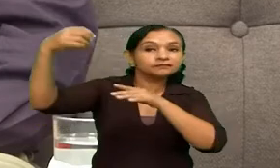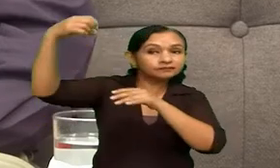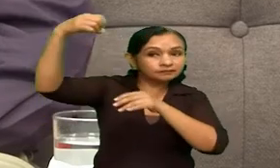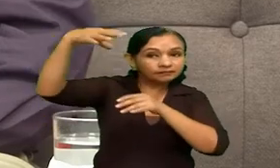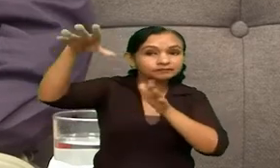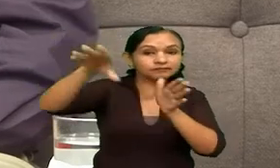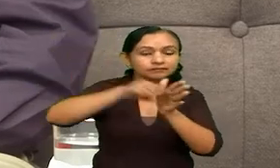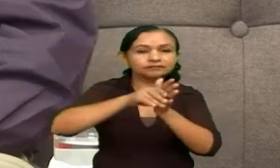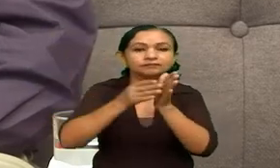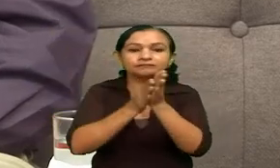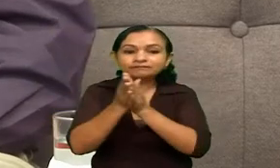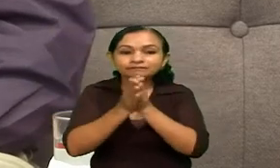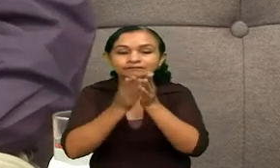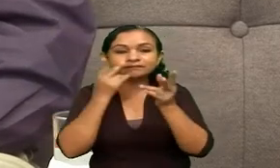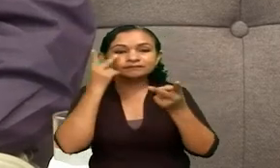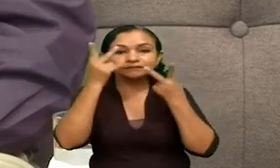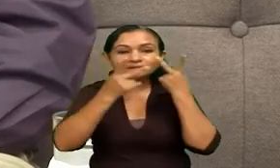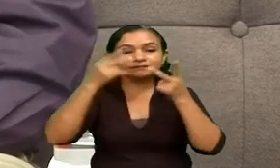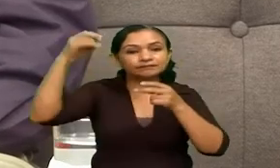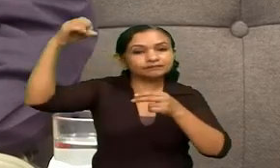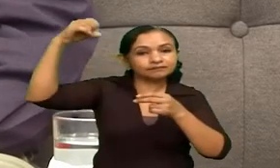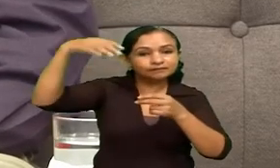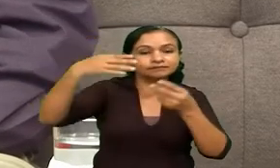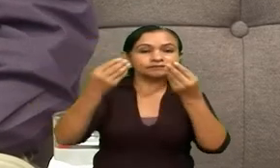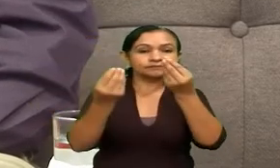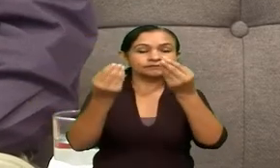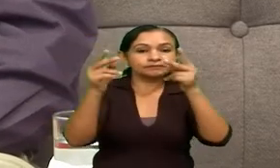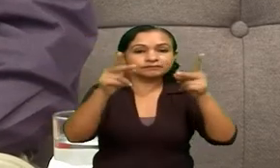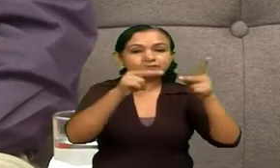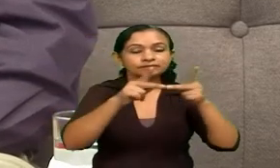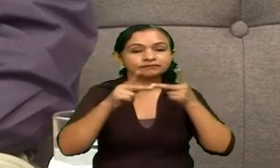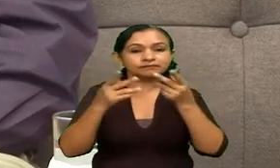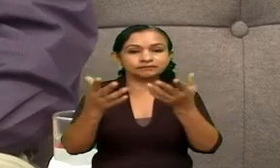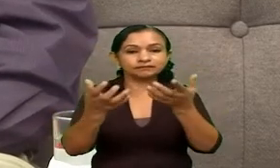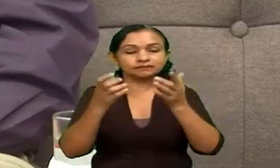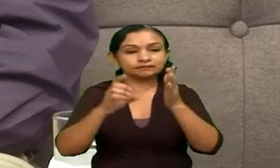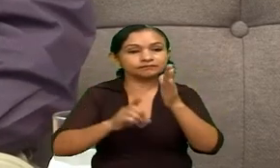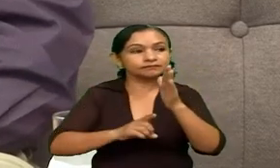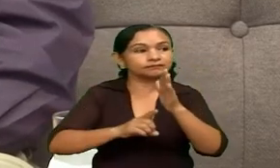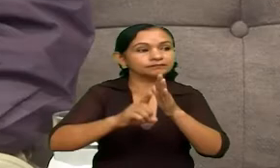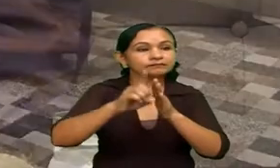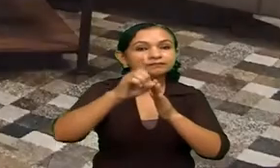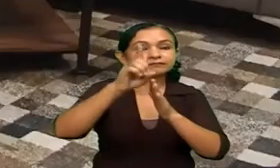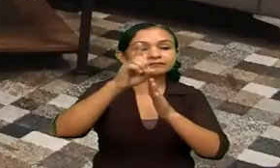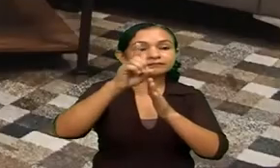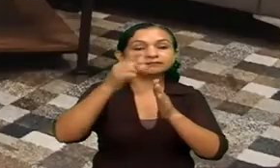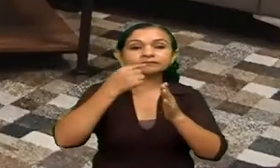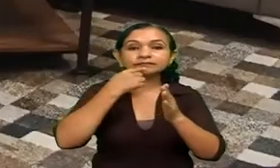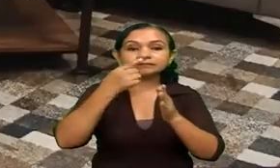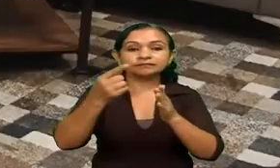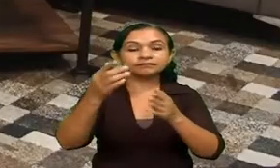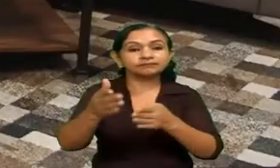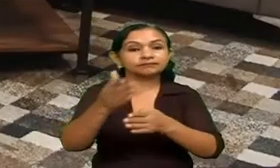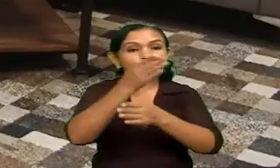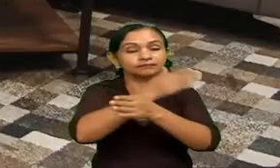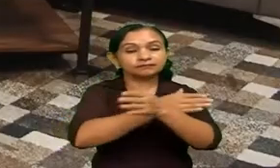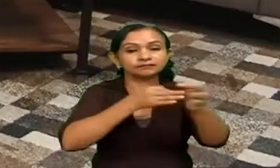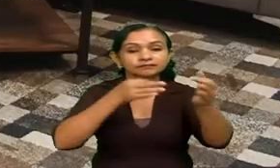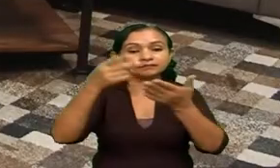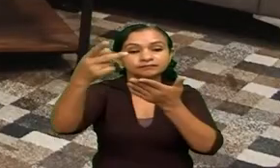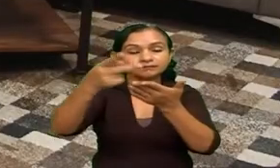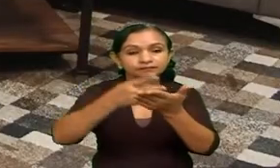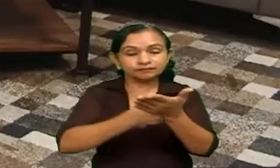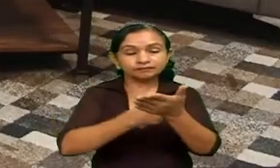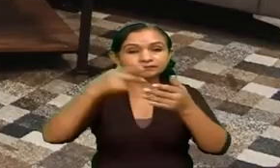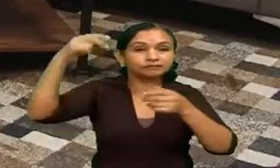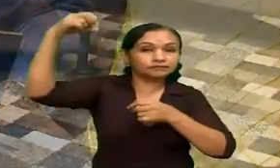de inversionistas. Okay. Cantidad de inversionistas que quieren desarrollar, que lo estuve mencionando también, proyectos solares